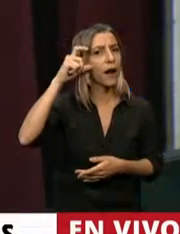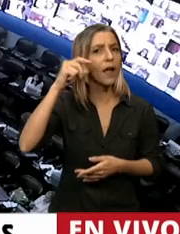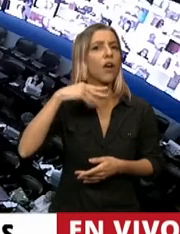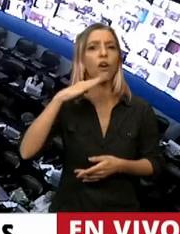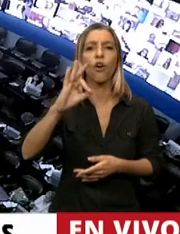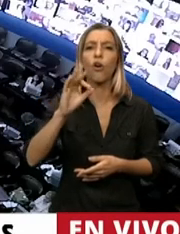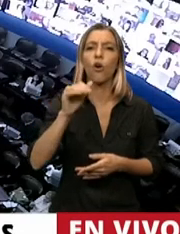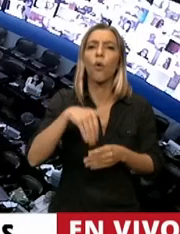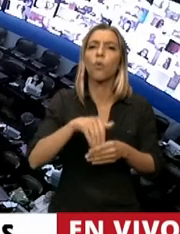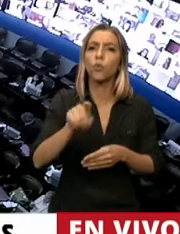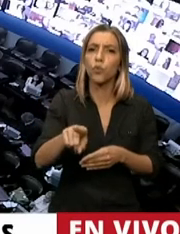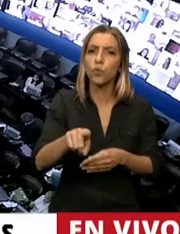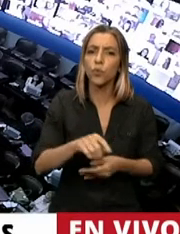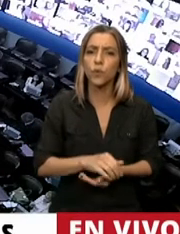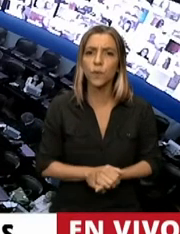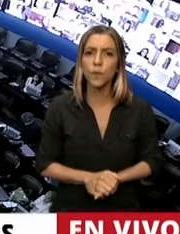voto